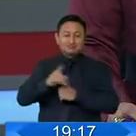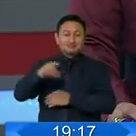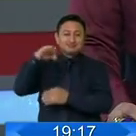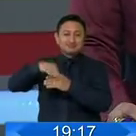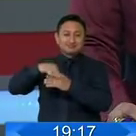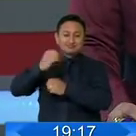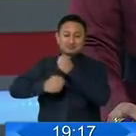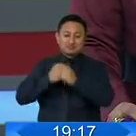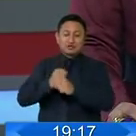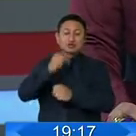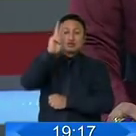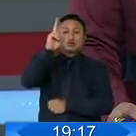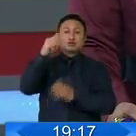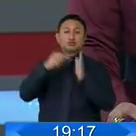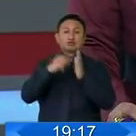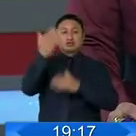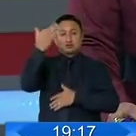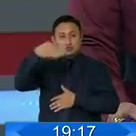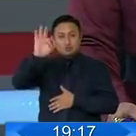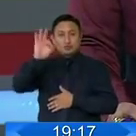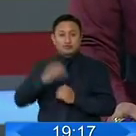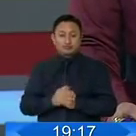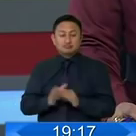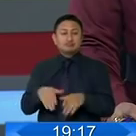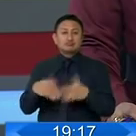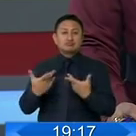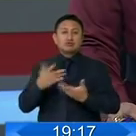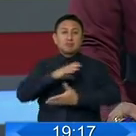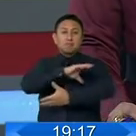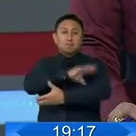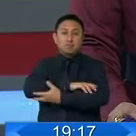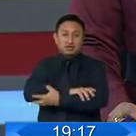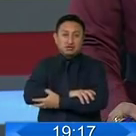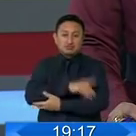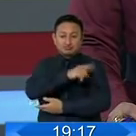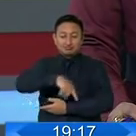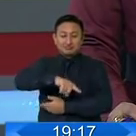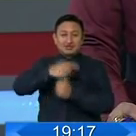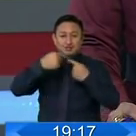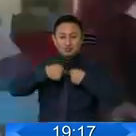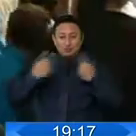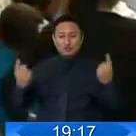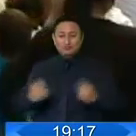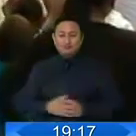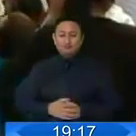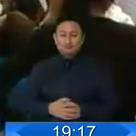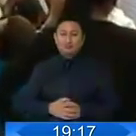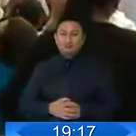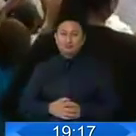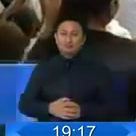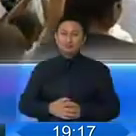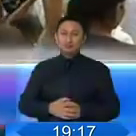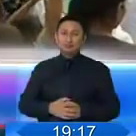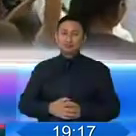del 2019. El evento se llevó a cabo en el malecón de la urbe porteña.